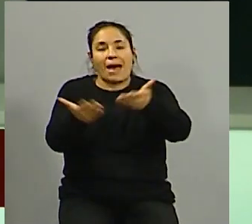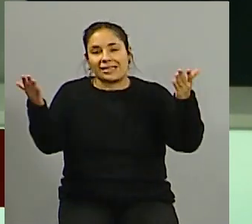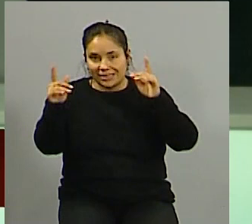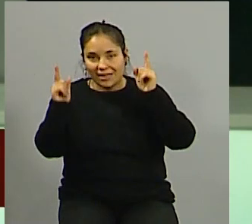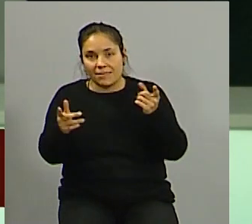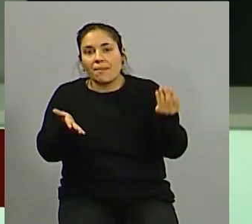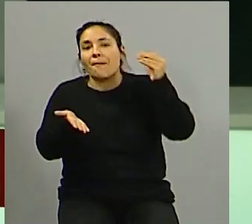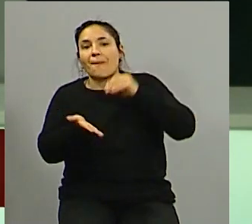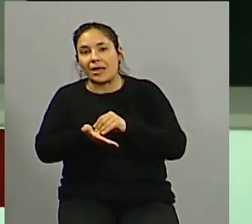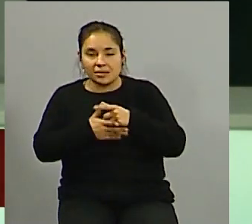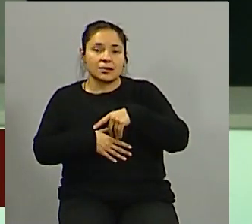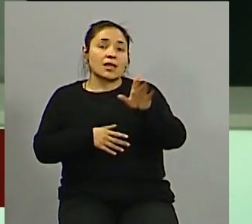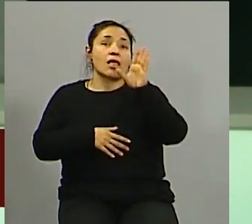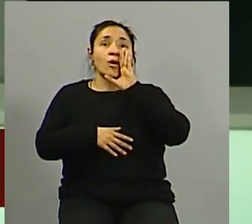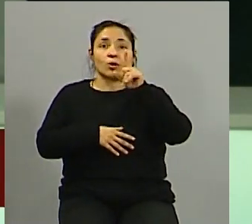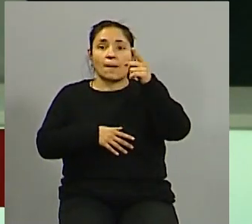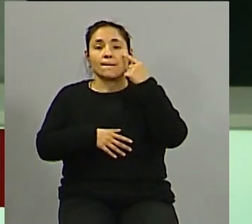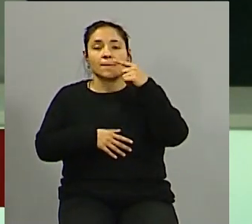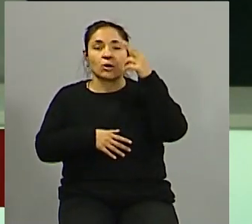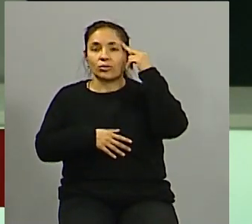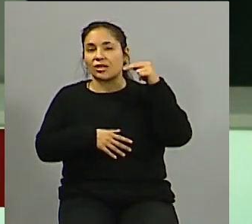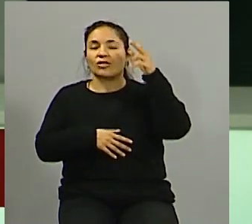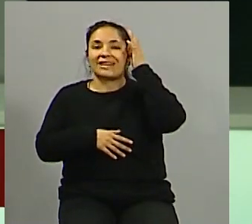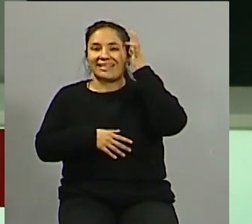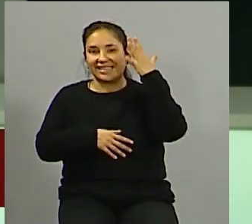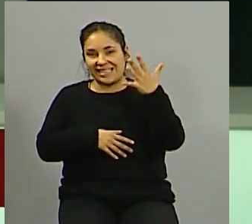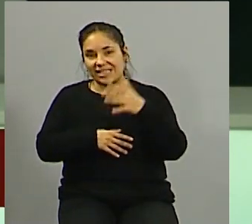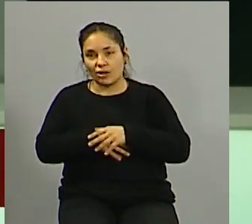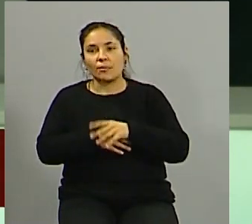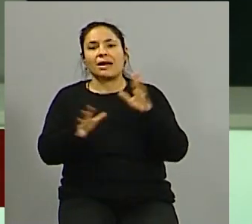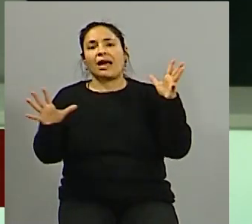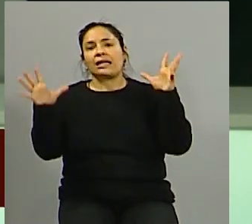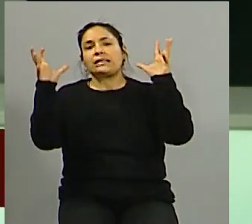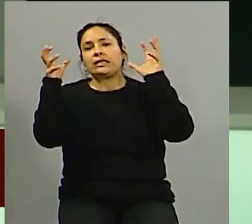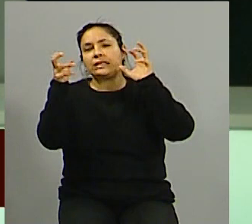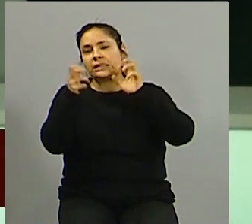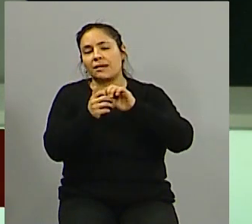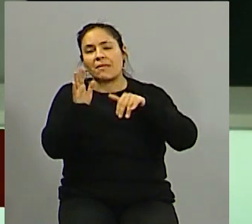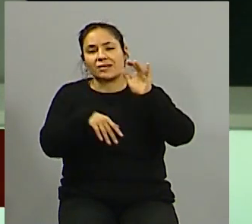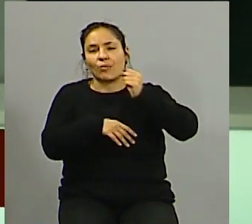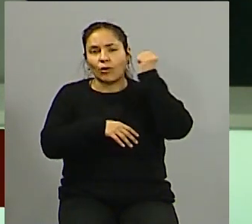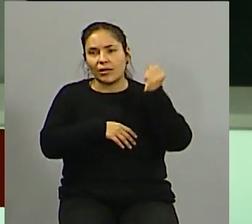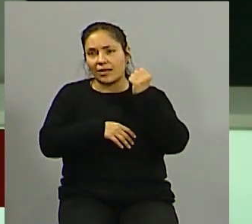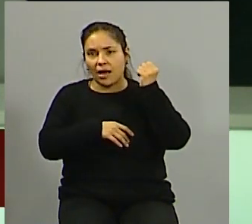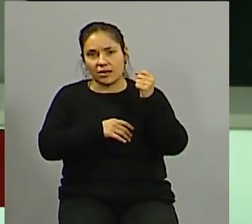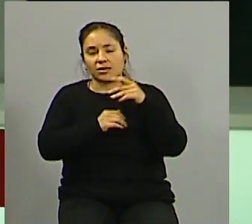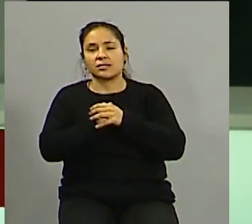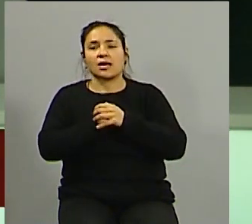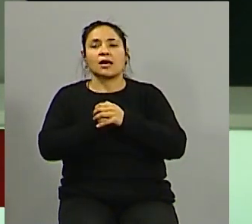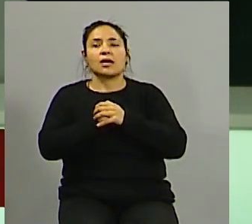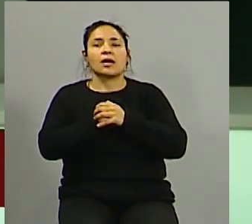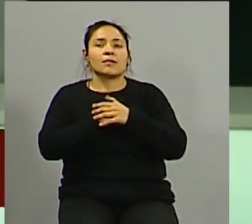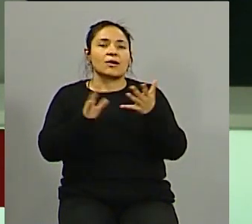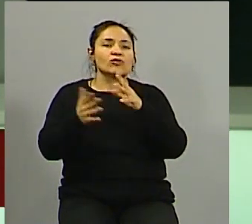argentina, es de Estados Unidos del año 35, después de la crisis importante que hubo a fines de